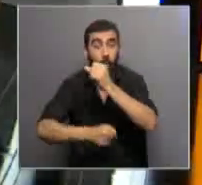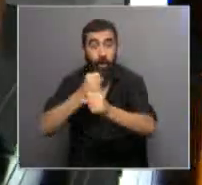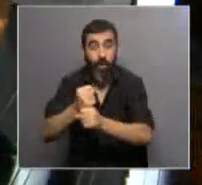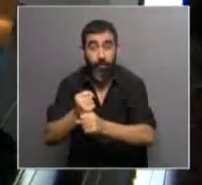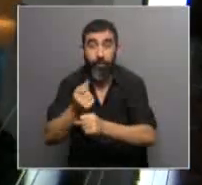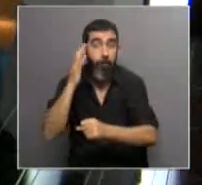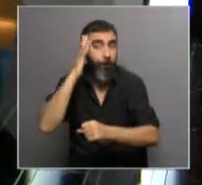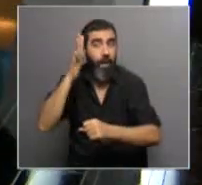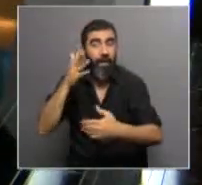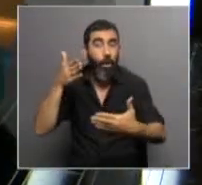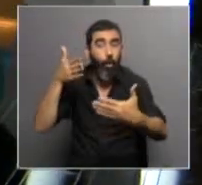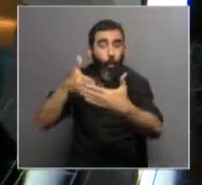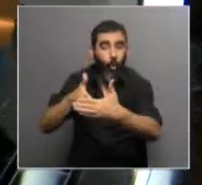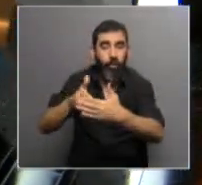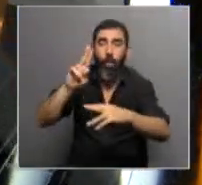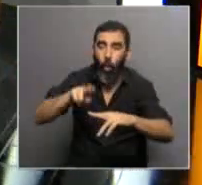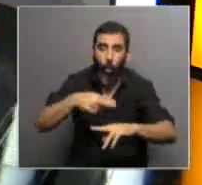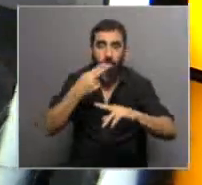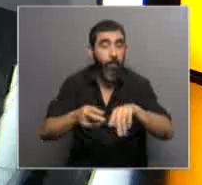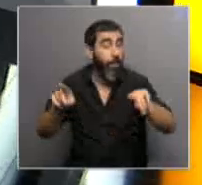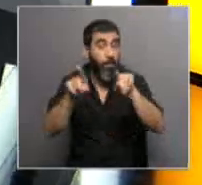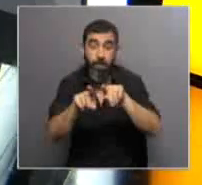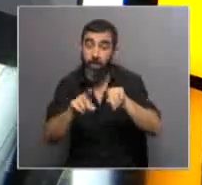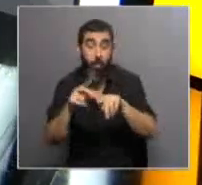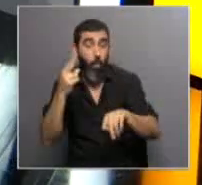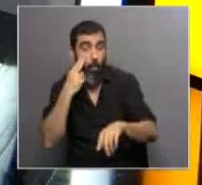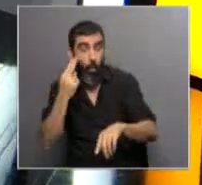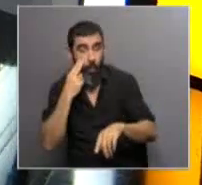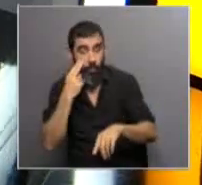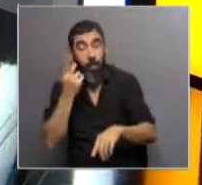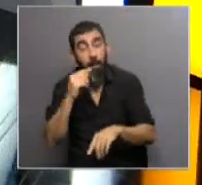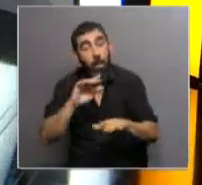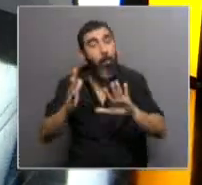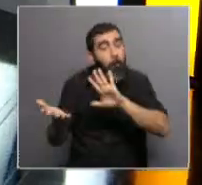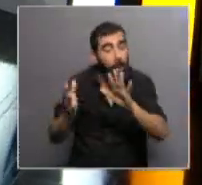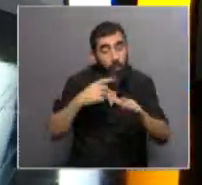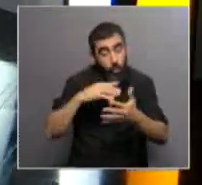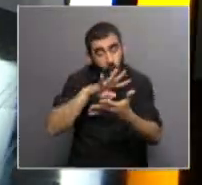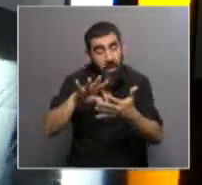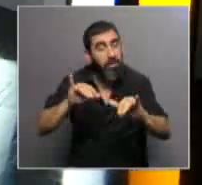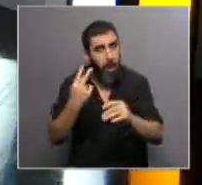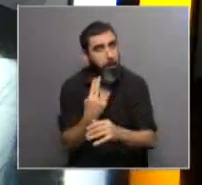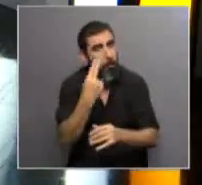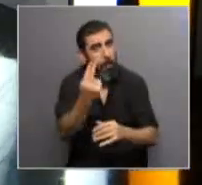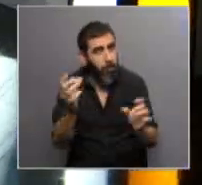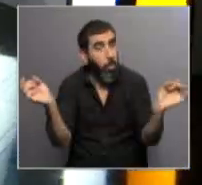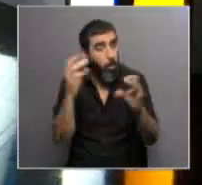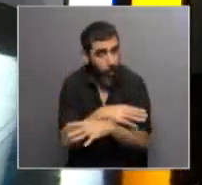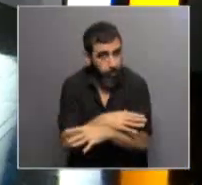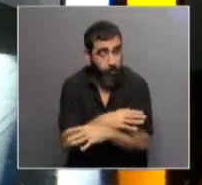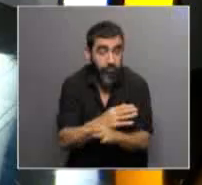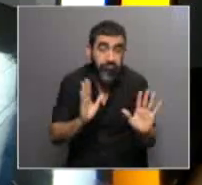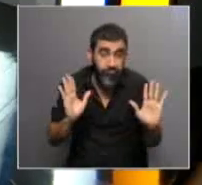paran aquí se generará de vuelta al mismo problema de cufré pero ya aparentemente según ley no ya está autorizado por de nada más por